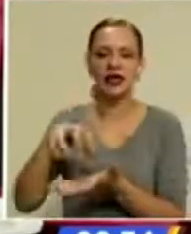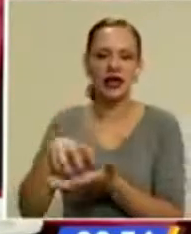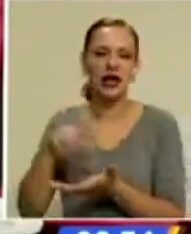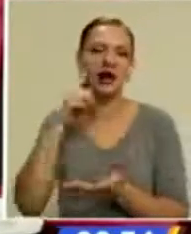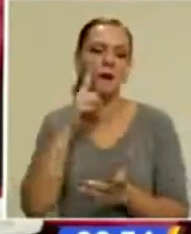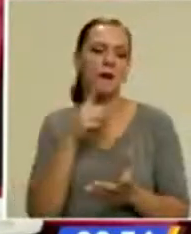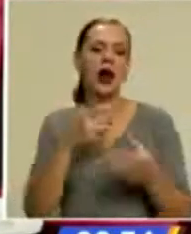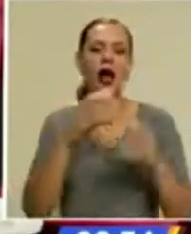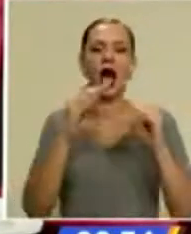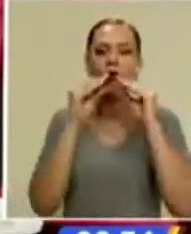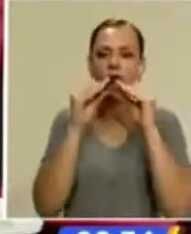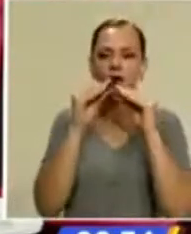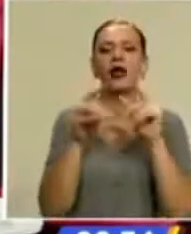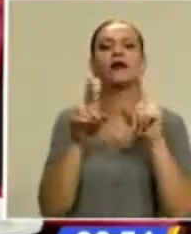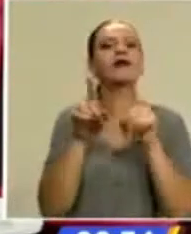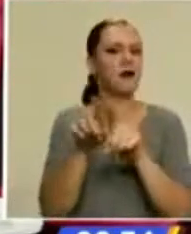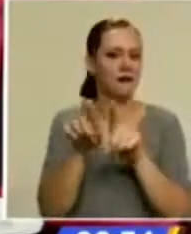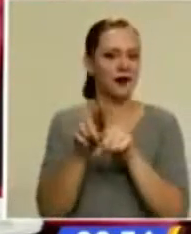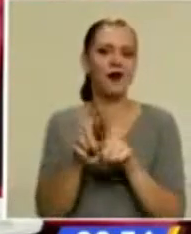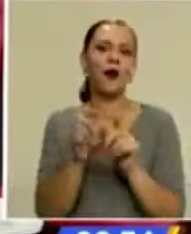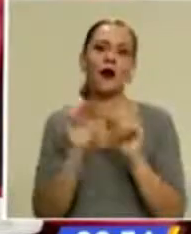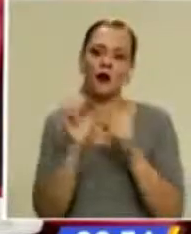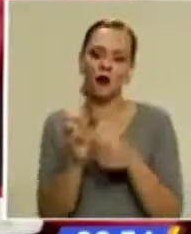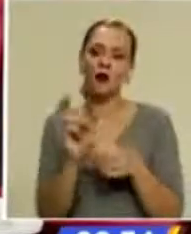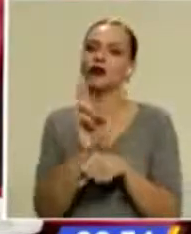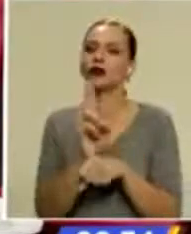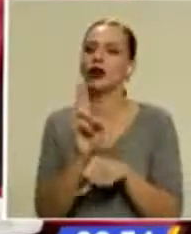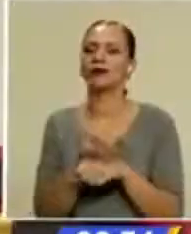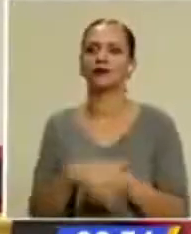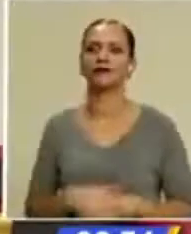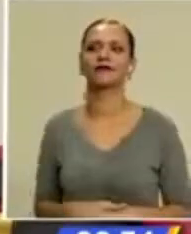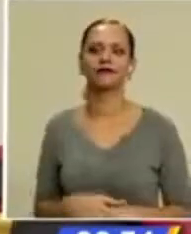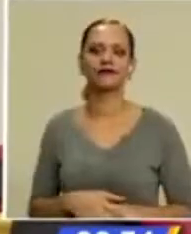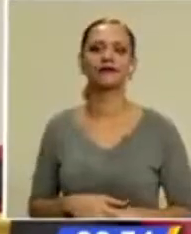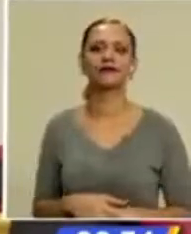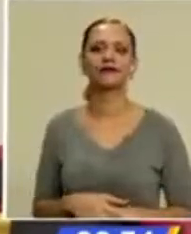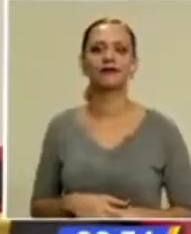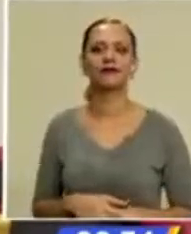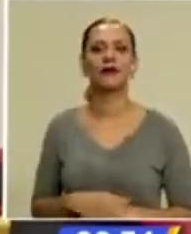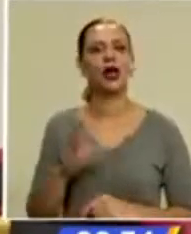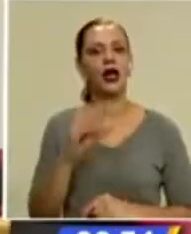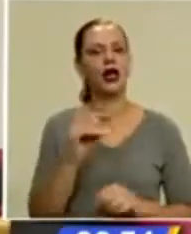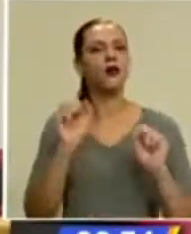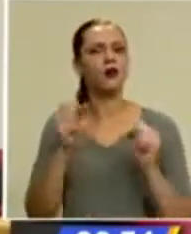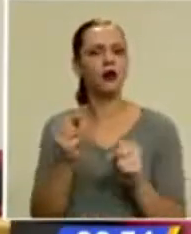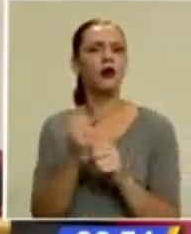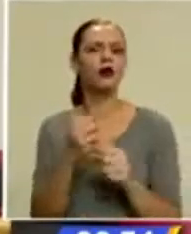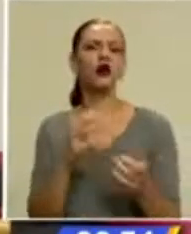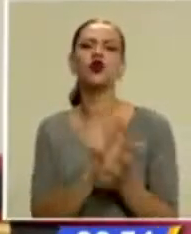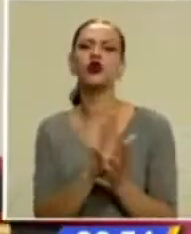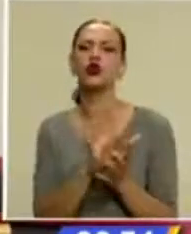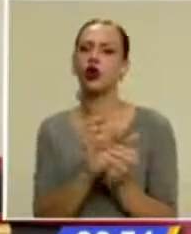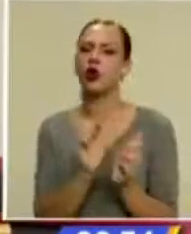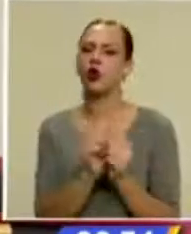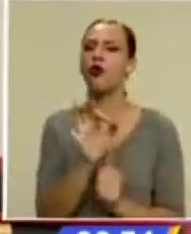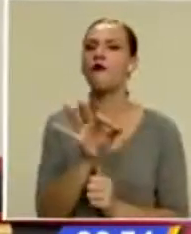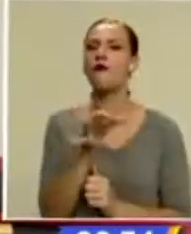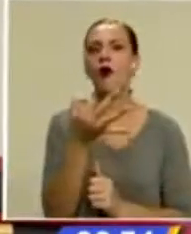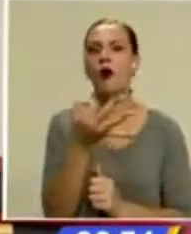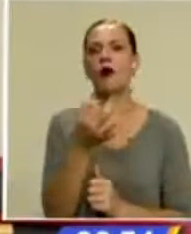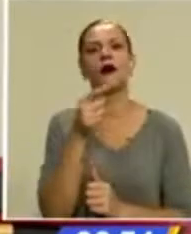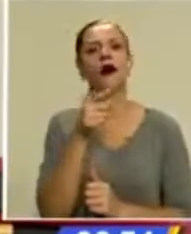hacer emparedados, también los podemos utilizar. Y podemos hacer tortillas con formas, que es